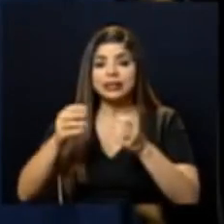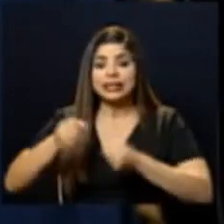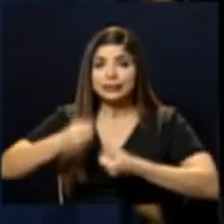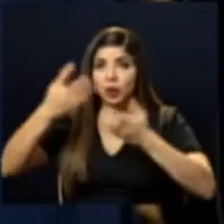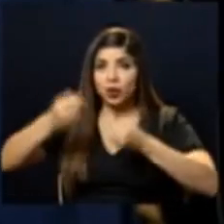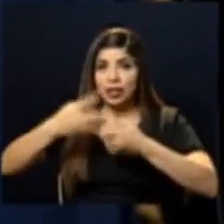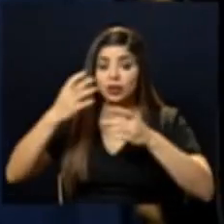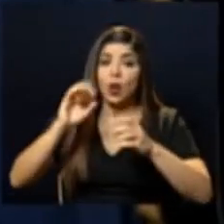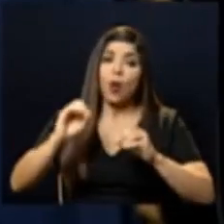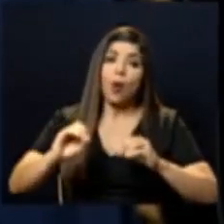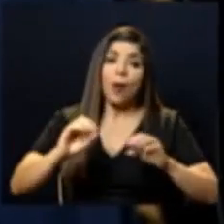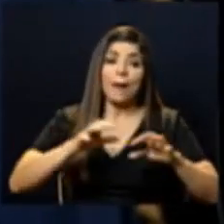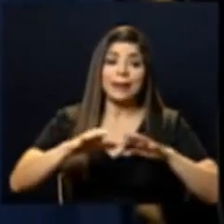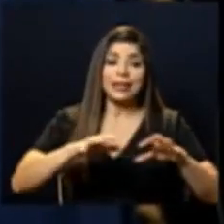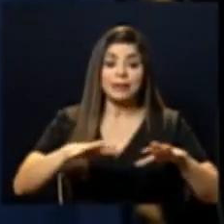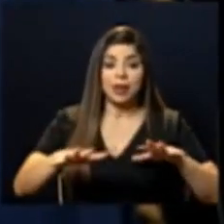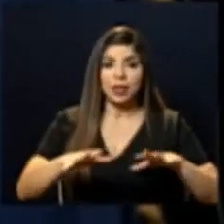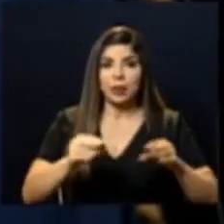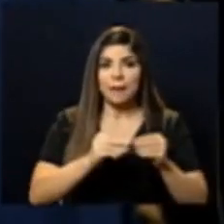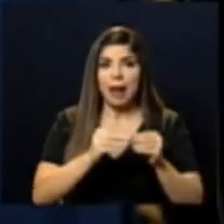emprendimientos dinámicos, y